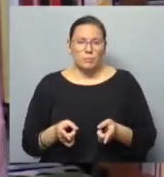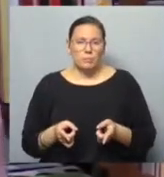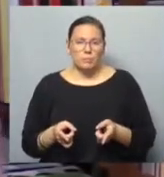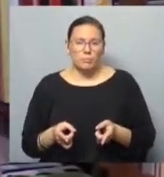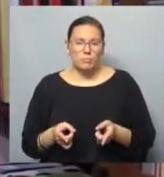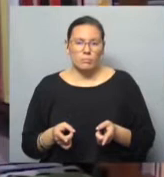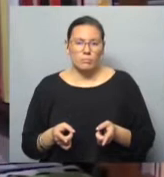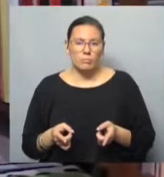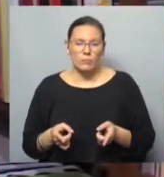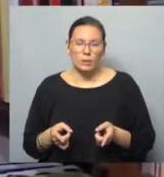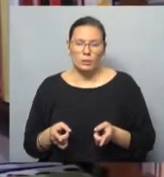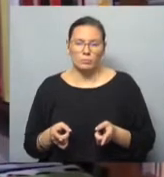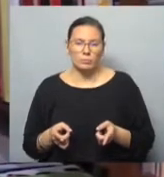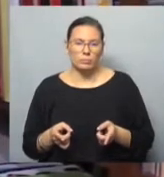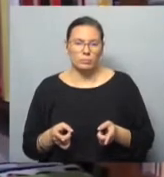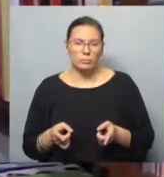Y también